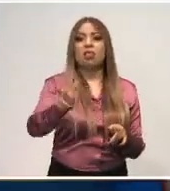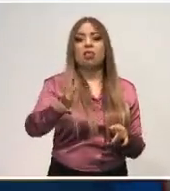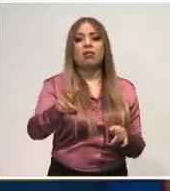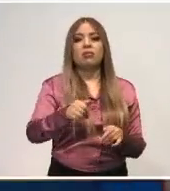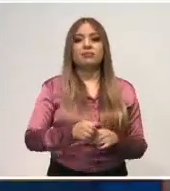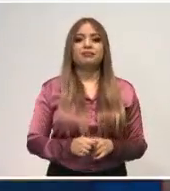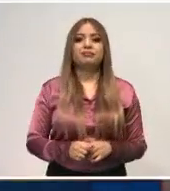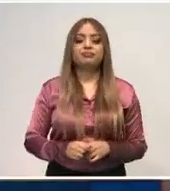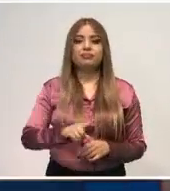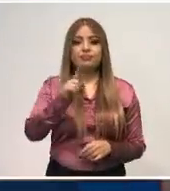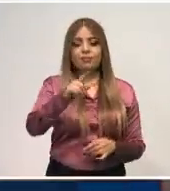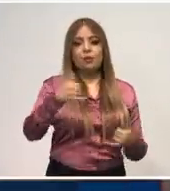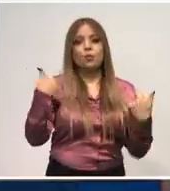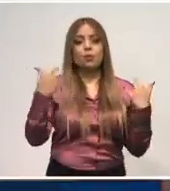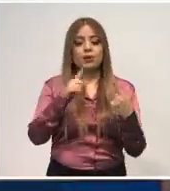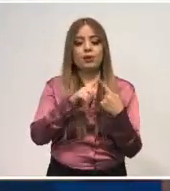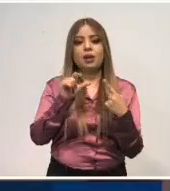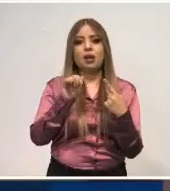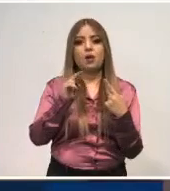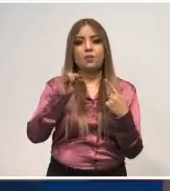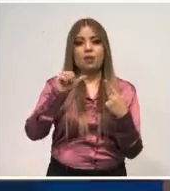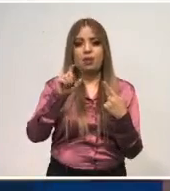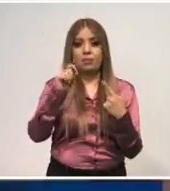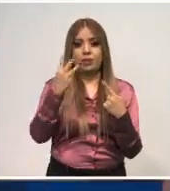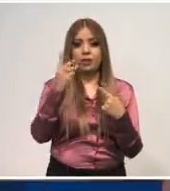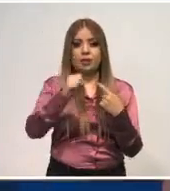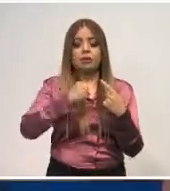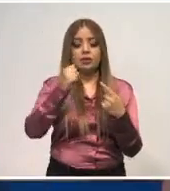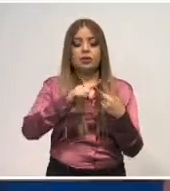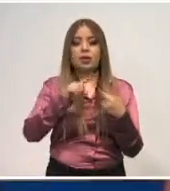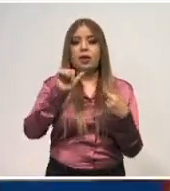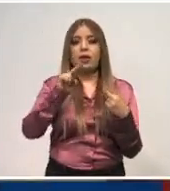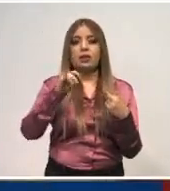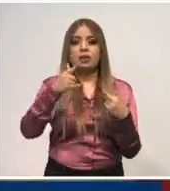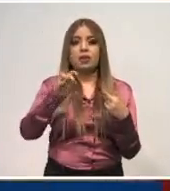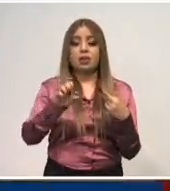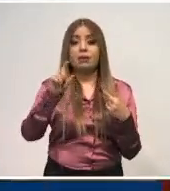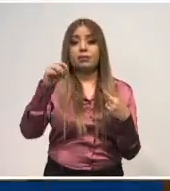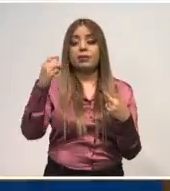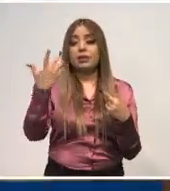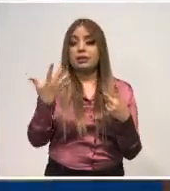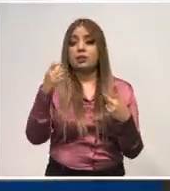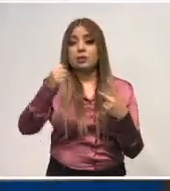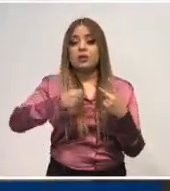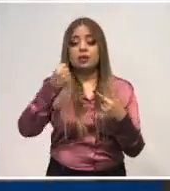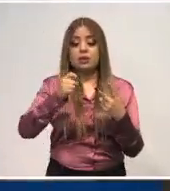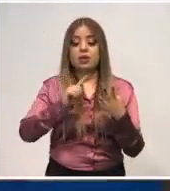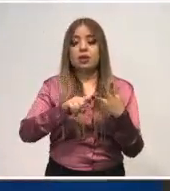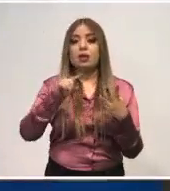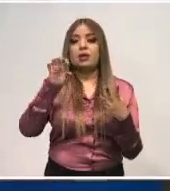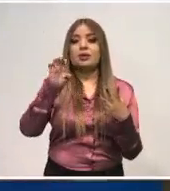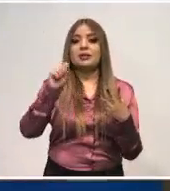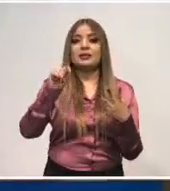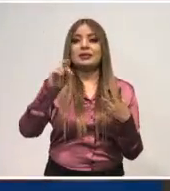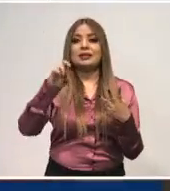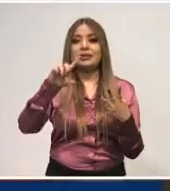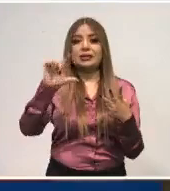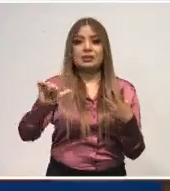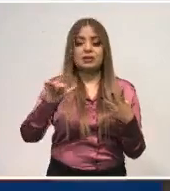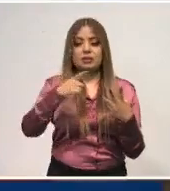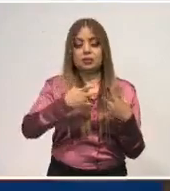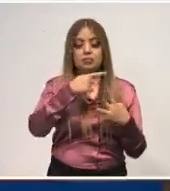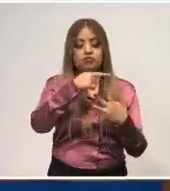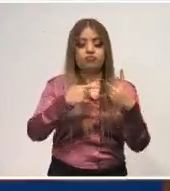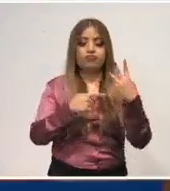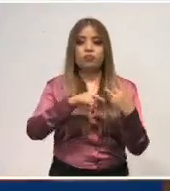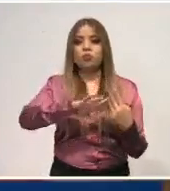las señoritas Laura, de 23 años, Angie, de 25, y también Estrella Eunice, pierden la vida en el